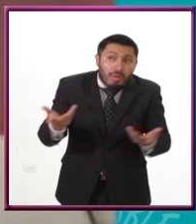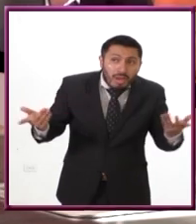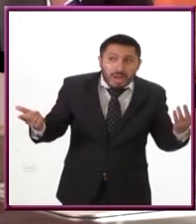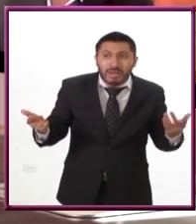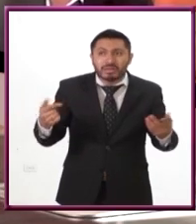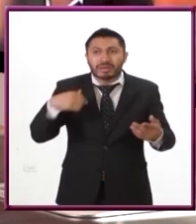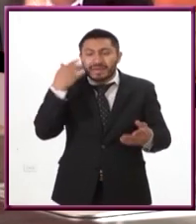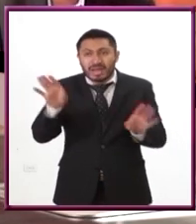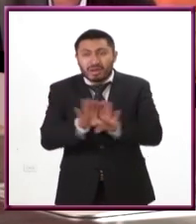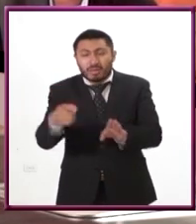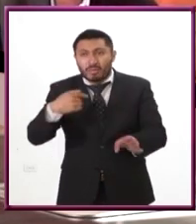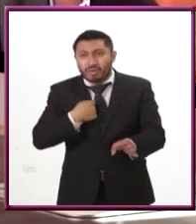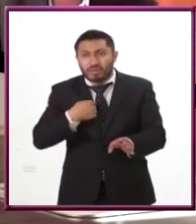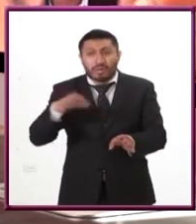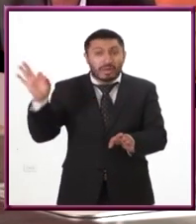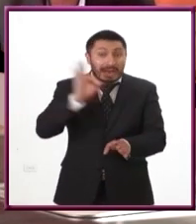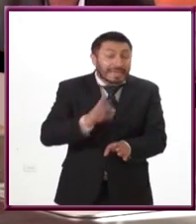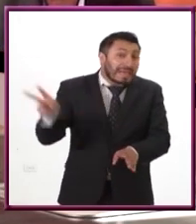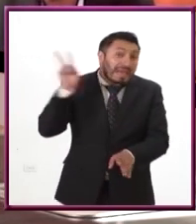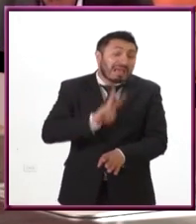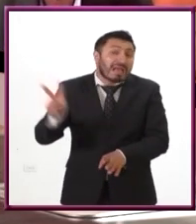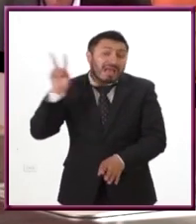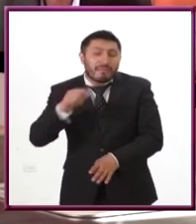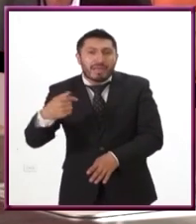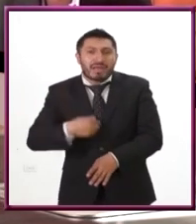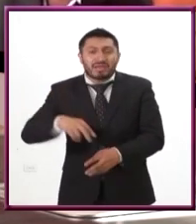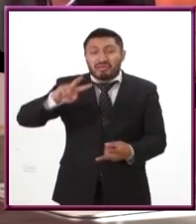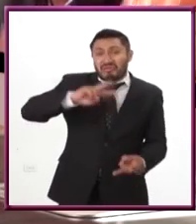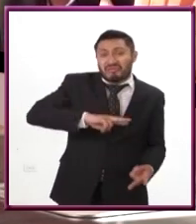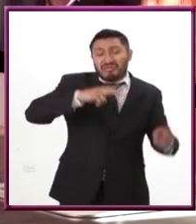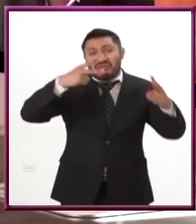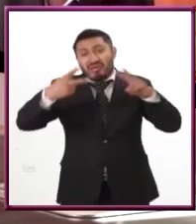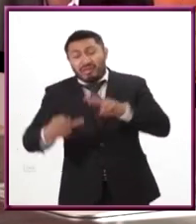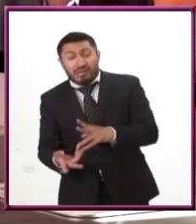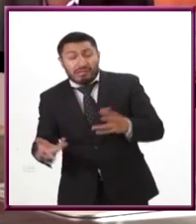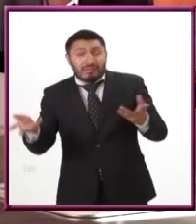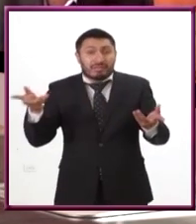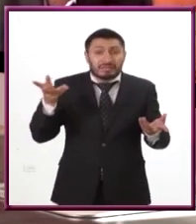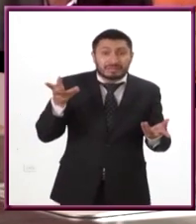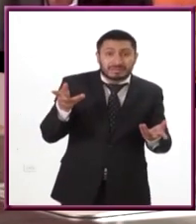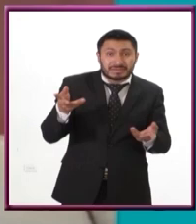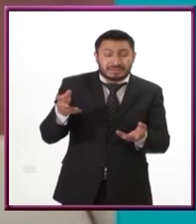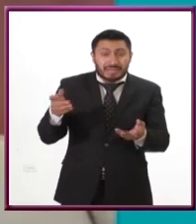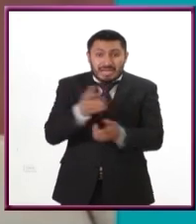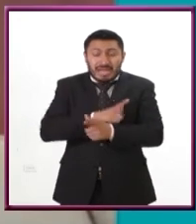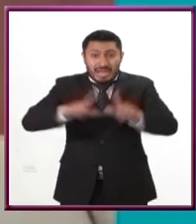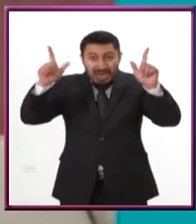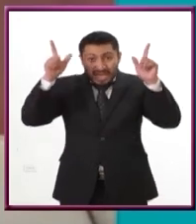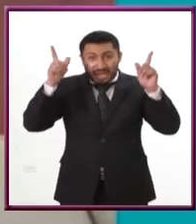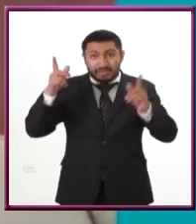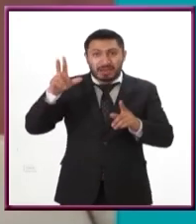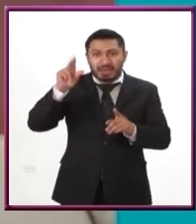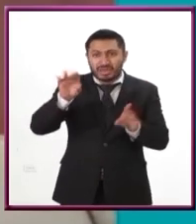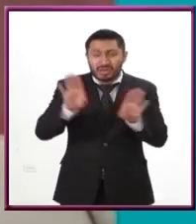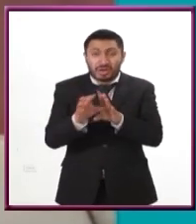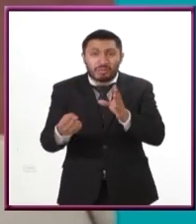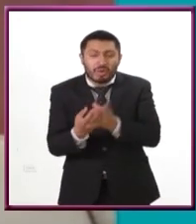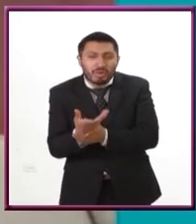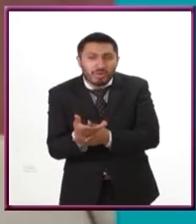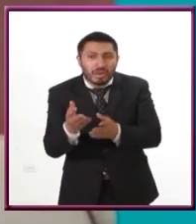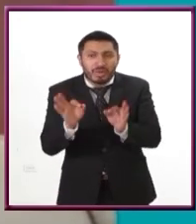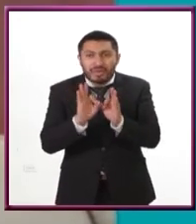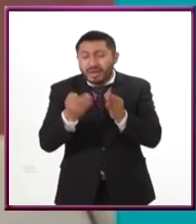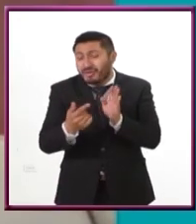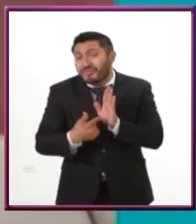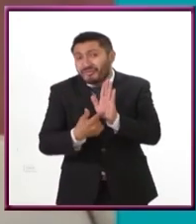imposible. Querían hacerme pruebas para ver si era apto para pues poder revertir el juicio de interdicción, y no querían basarse en el nuevo